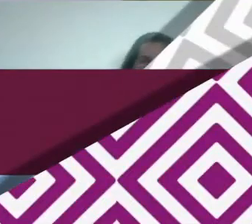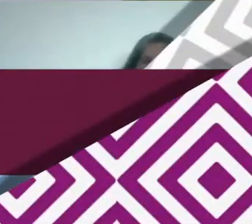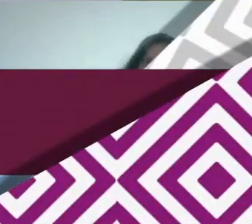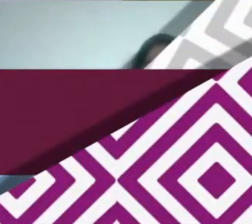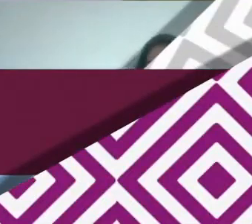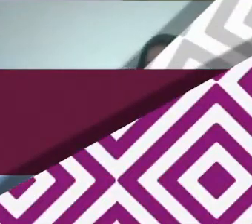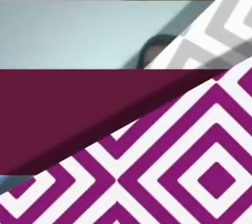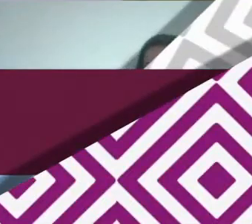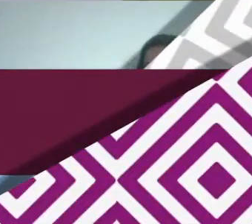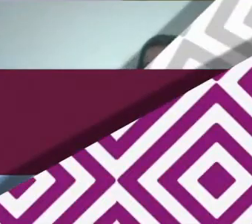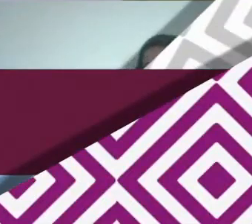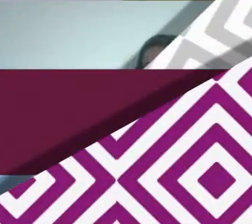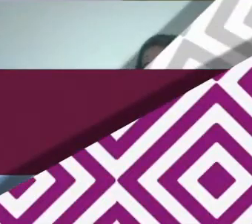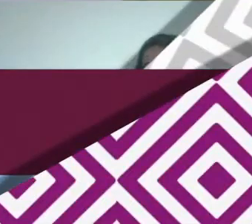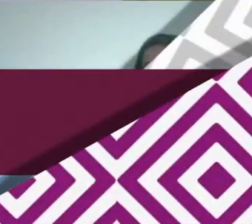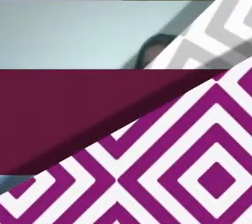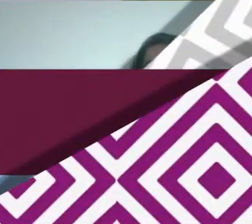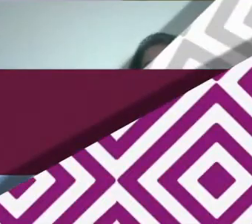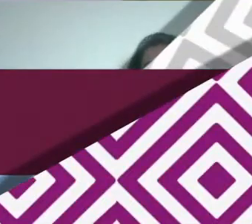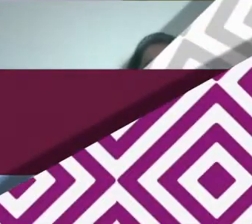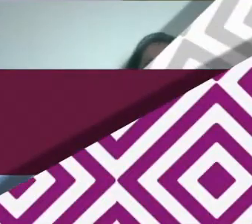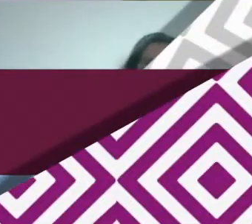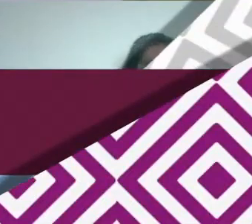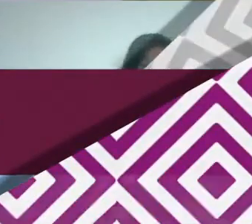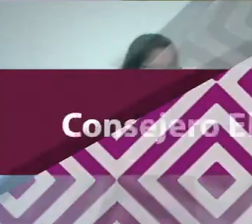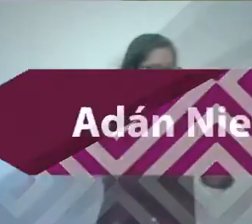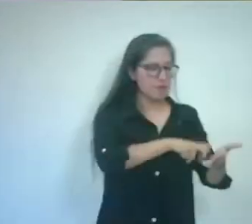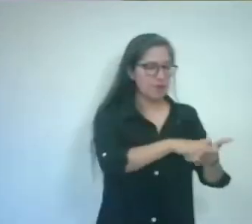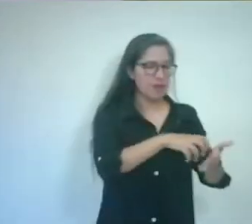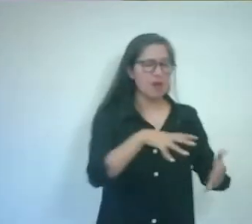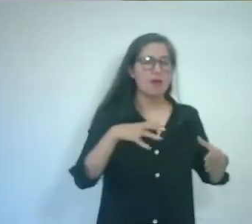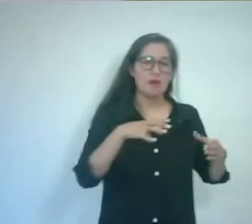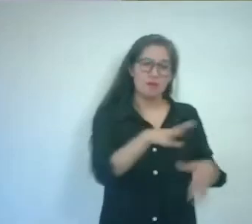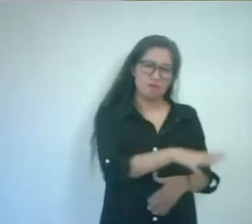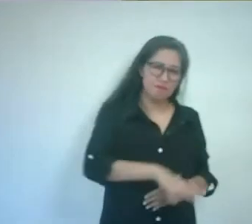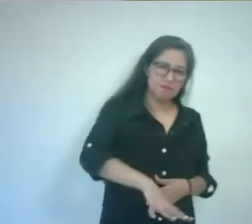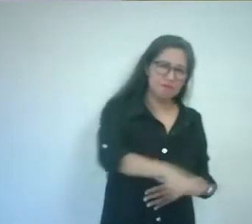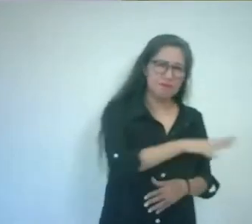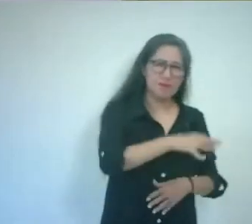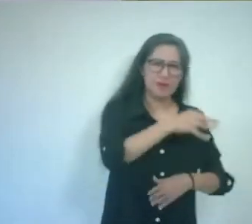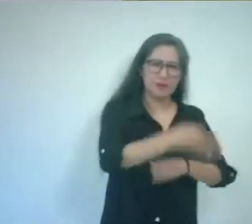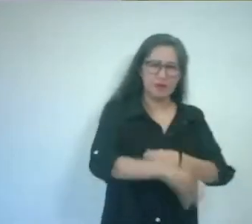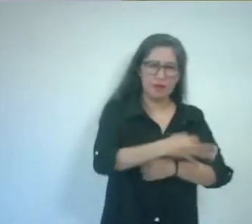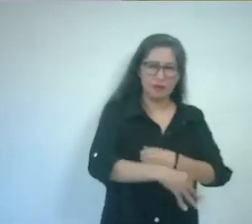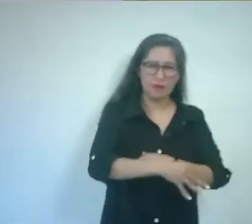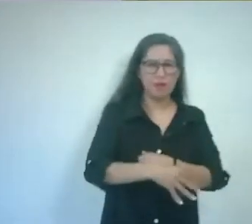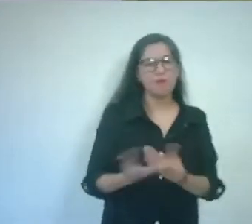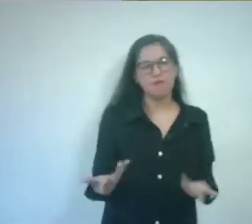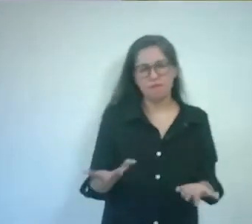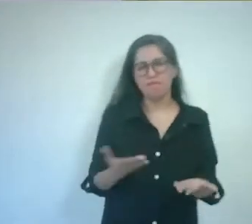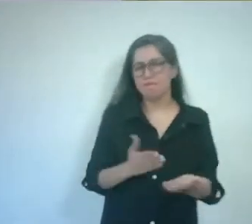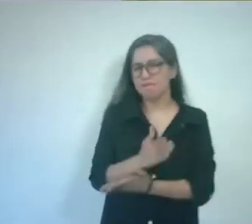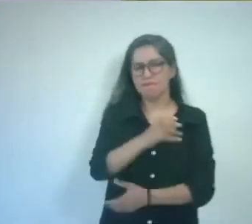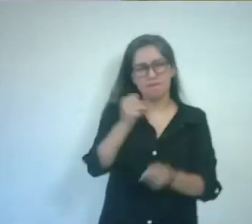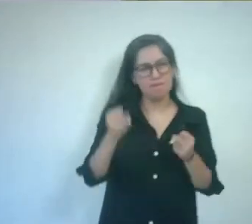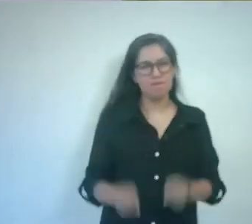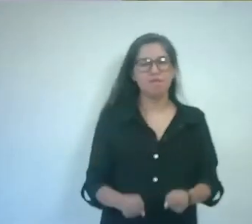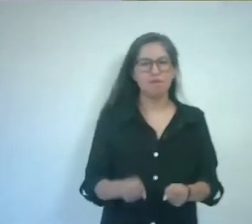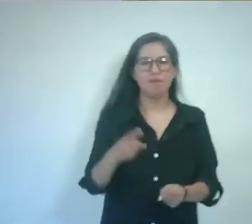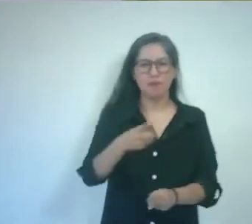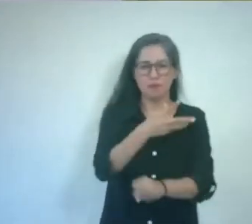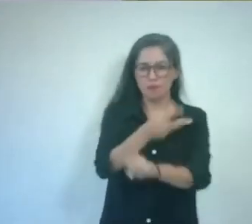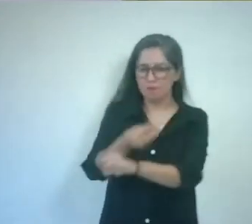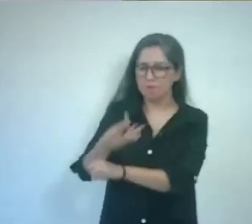progresividad y los ajustes propios de cada espacio físico y temporal intervienen ineludiblemente en sus